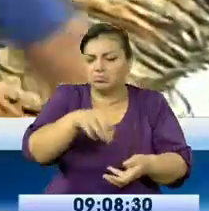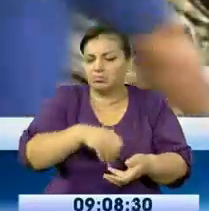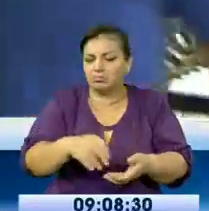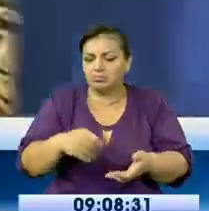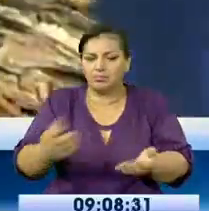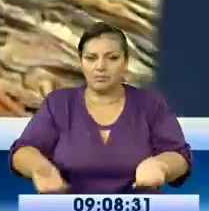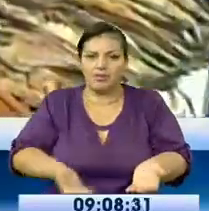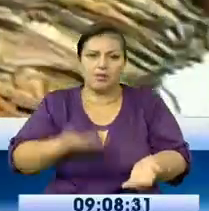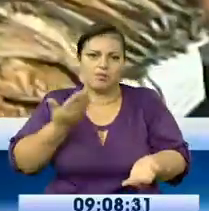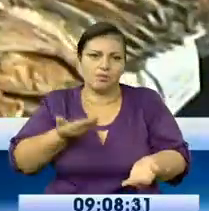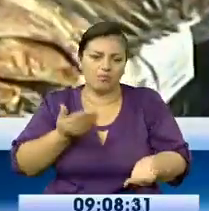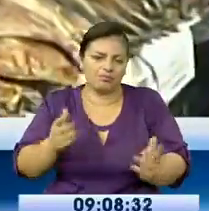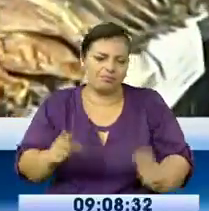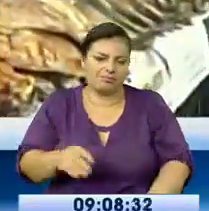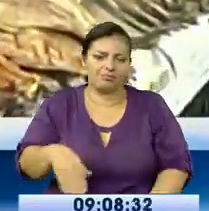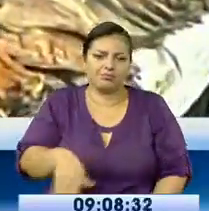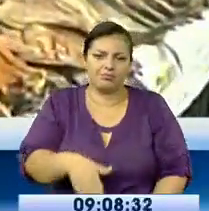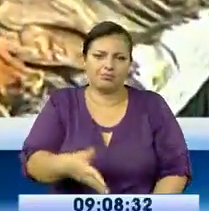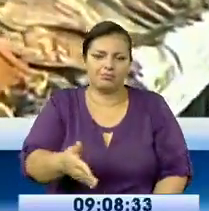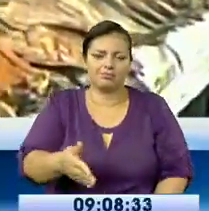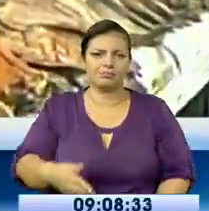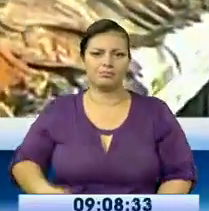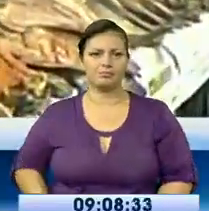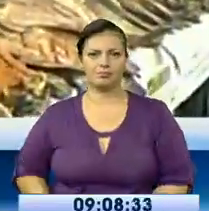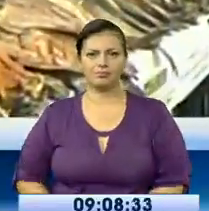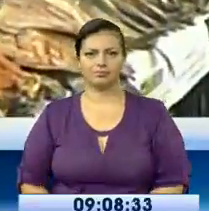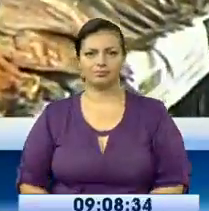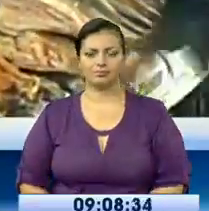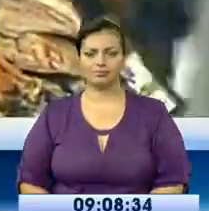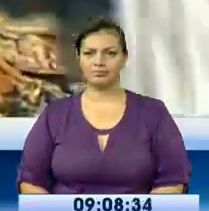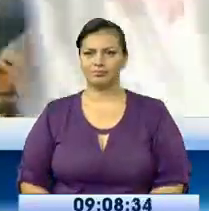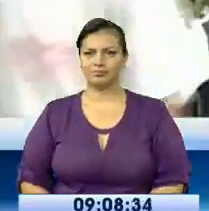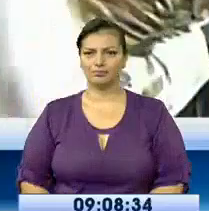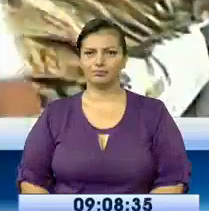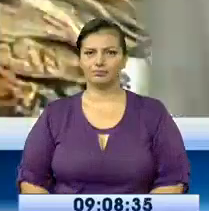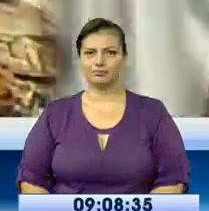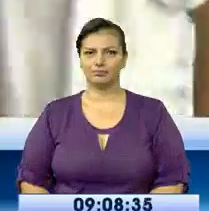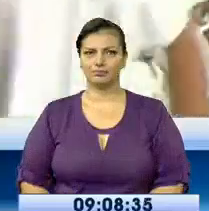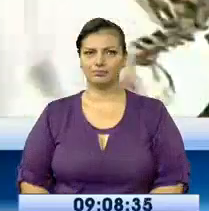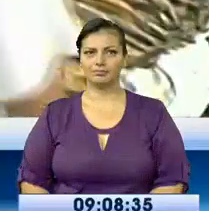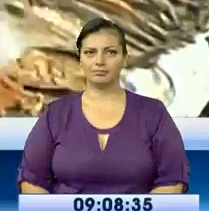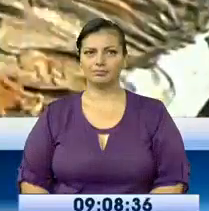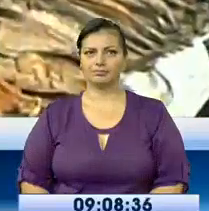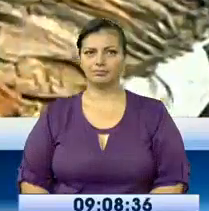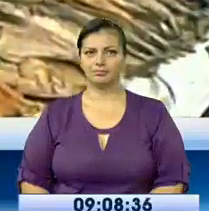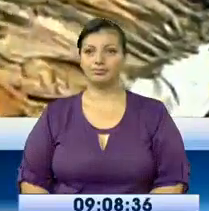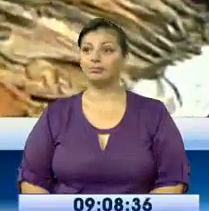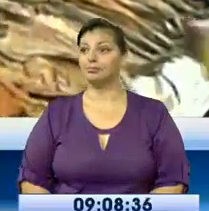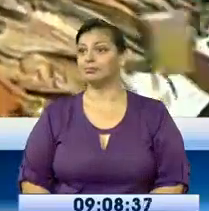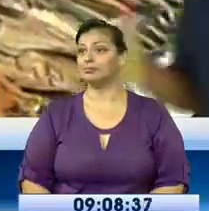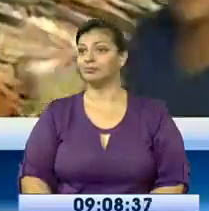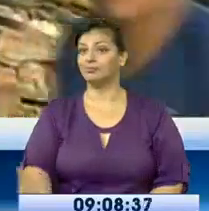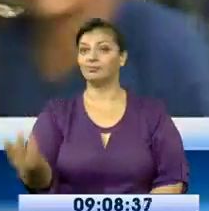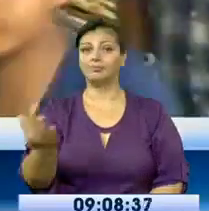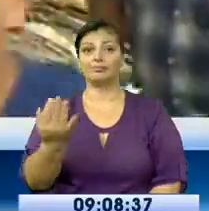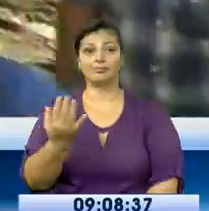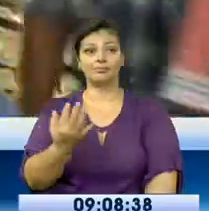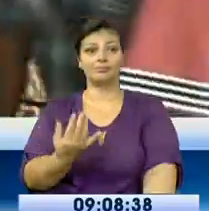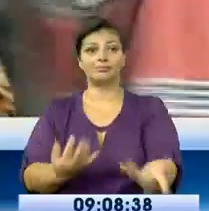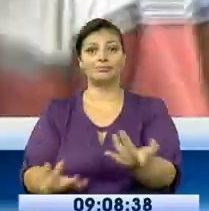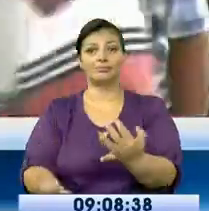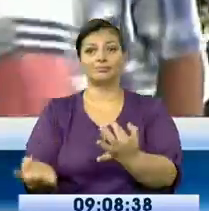su fanesca tranquilamente Así que Hugo roselena creo que ya empieza a subir el termómetro la temperatura de